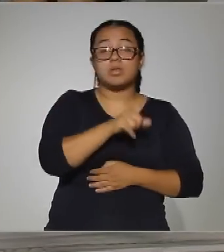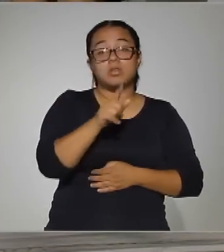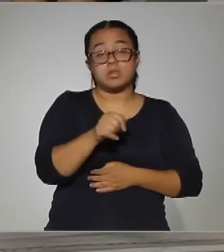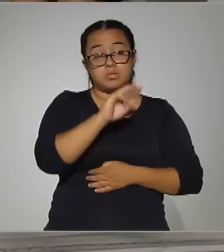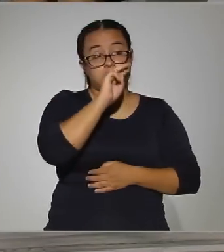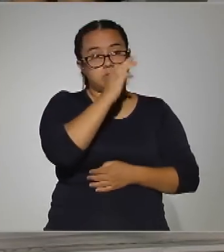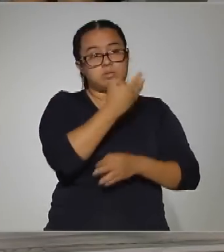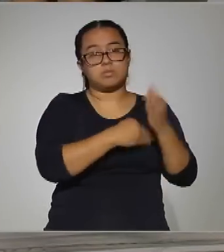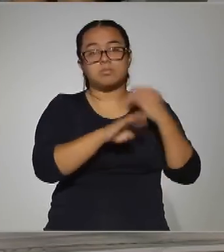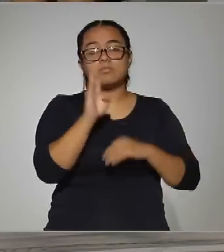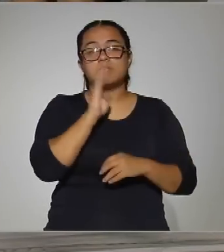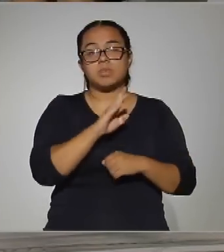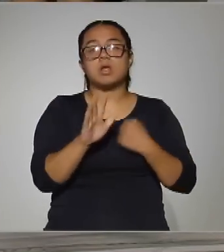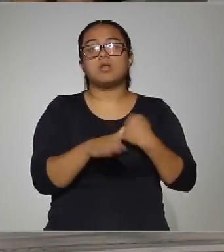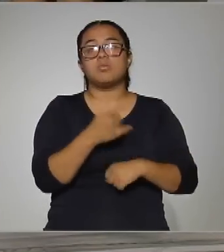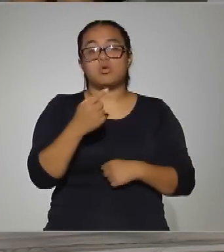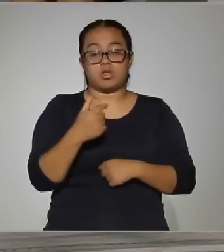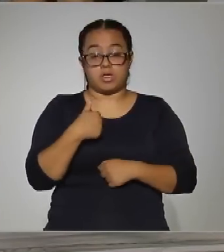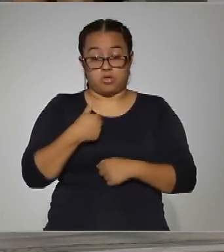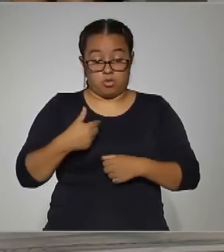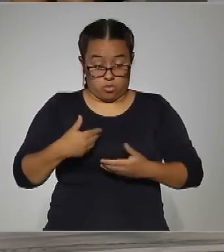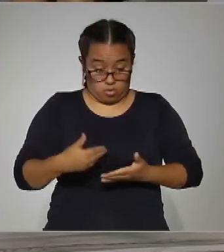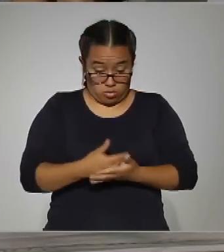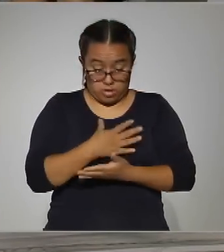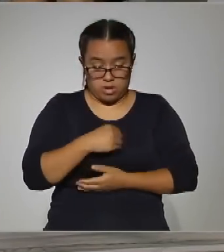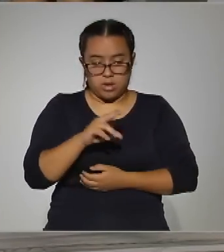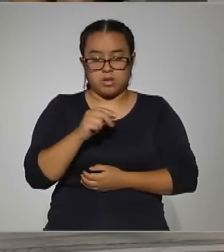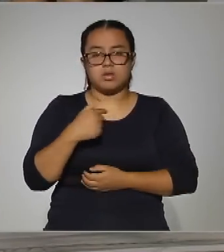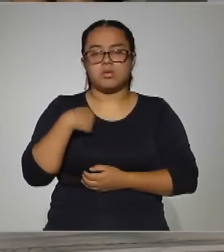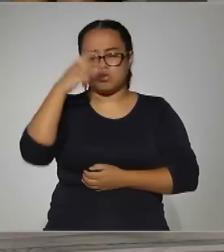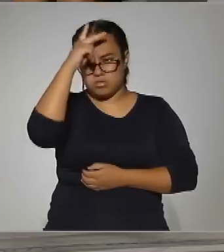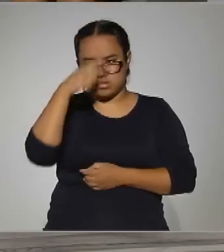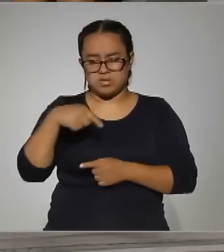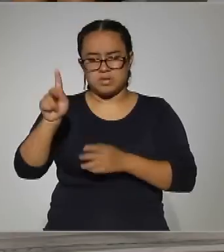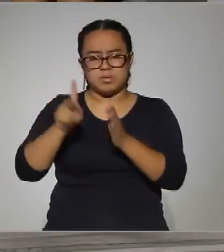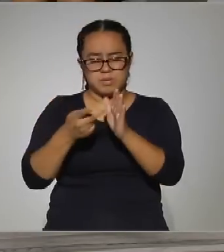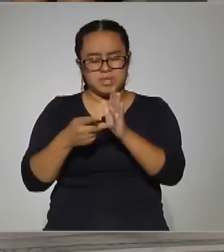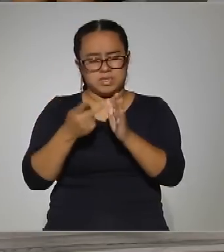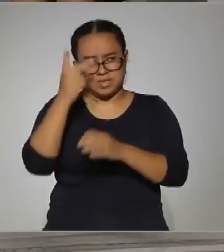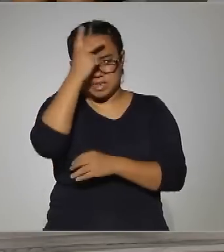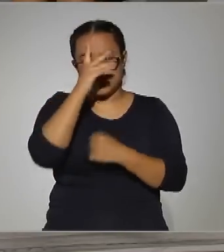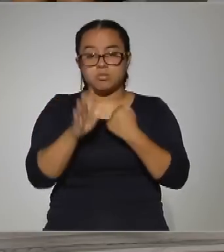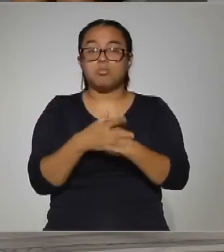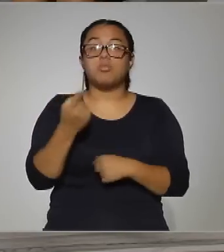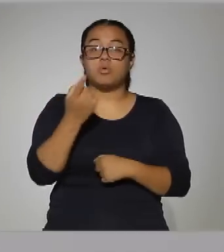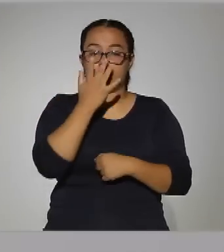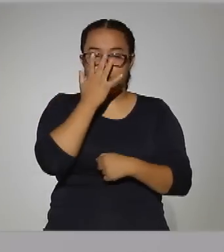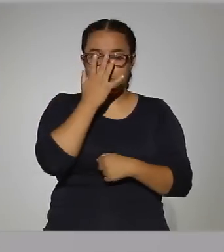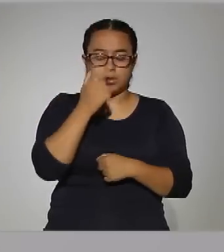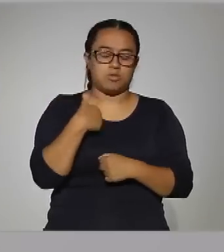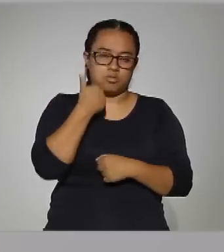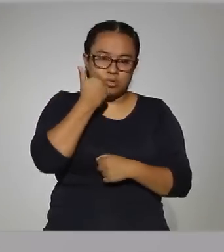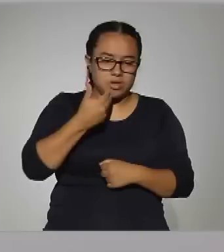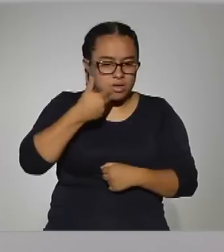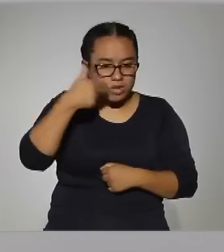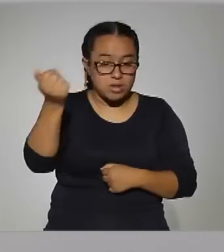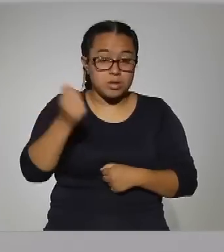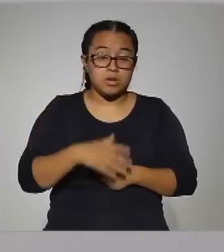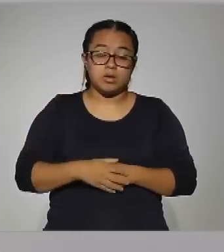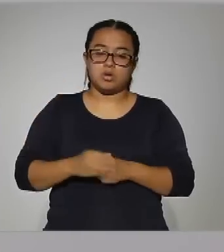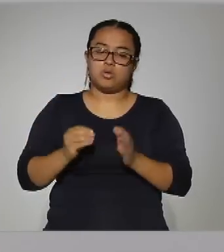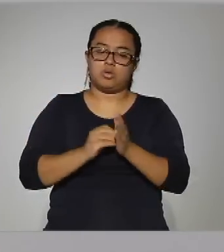de mi mamá porque no quise ser madre y he tomado terapia psicológica porque en varias ocasiones he tratado de suicidarme. Sigo esperando que